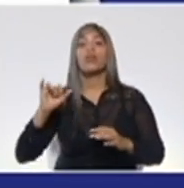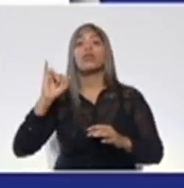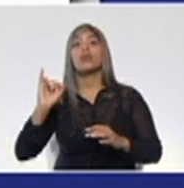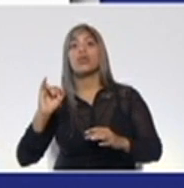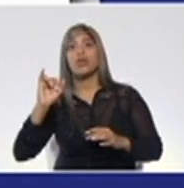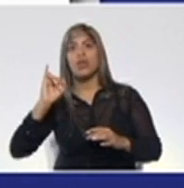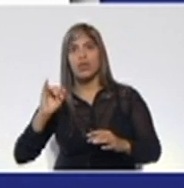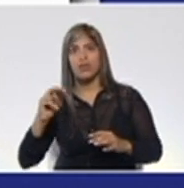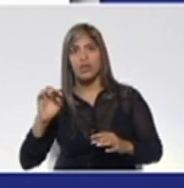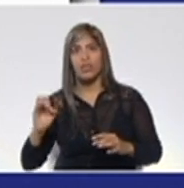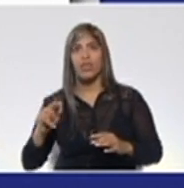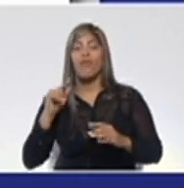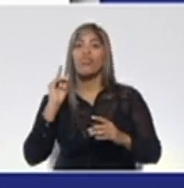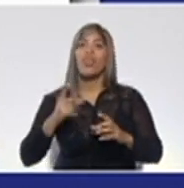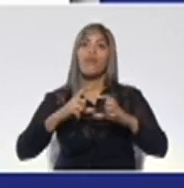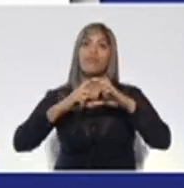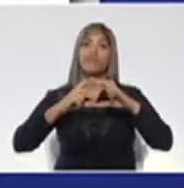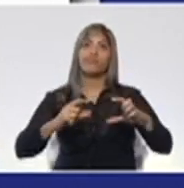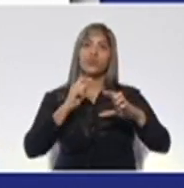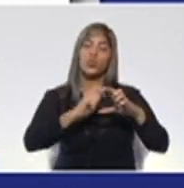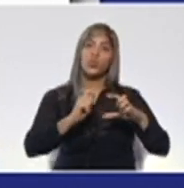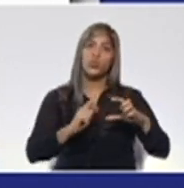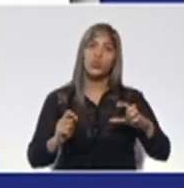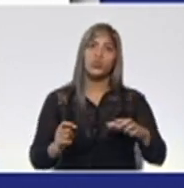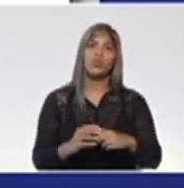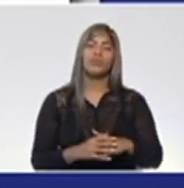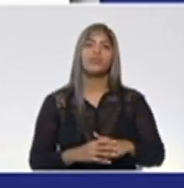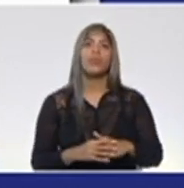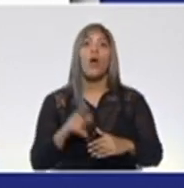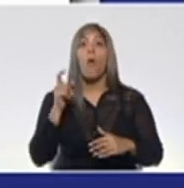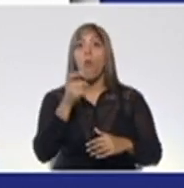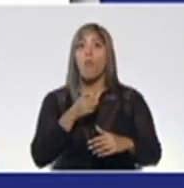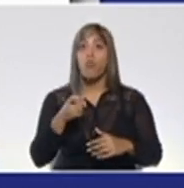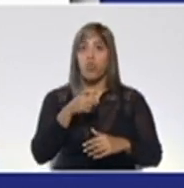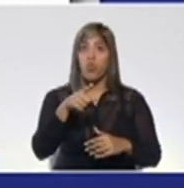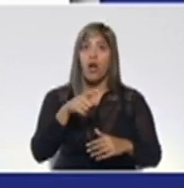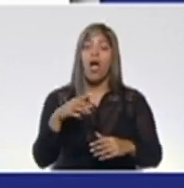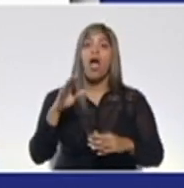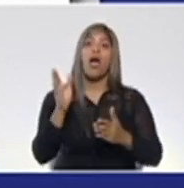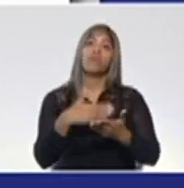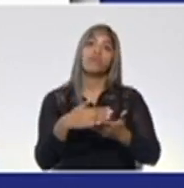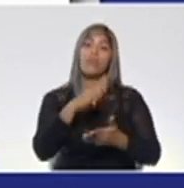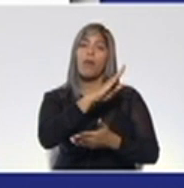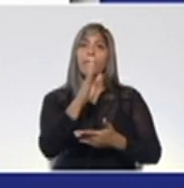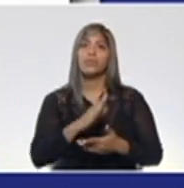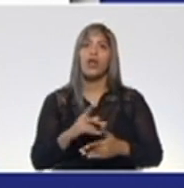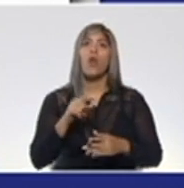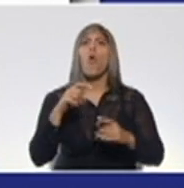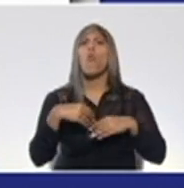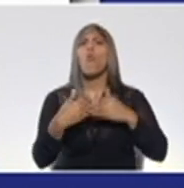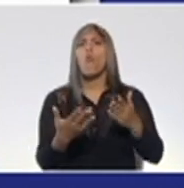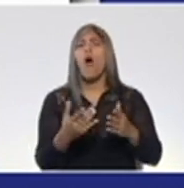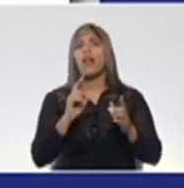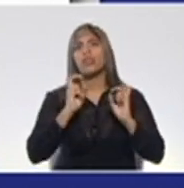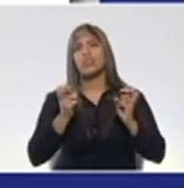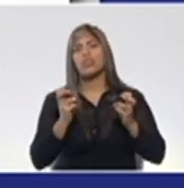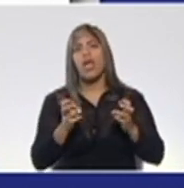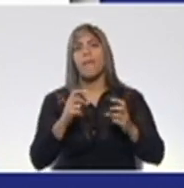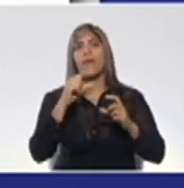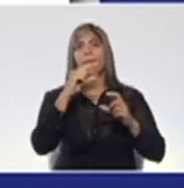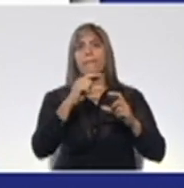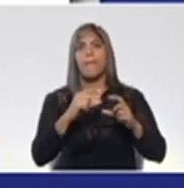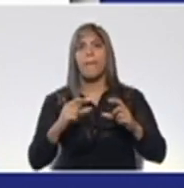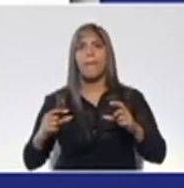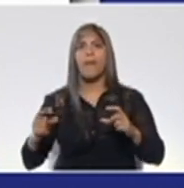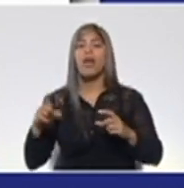realizar una ficha de estudio. Para ello, investiguen en la colección Bicentenario las definiciones, cuáles son los elementos que la comprenden